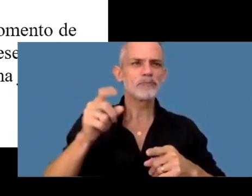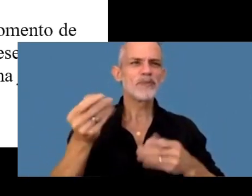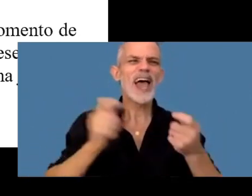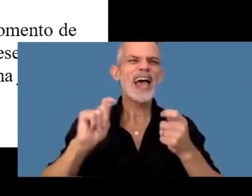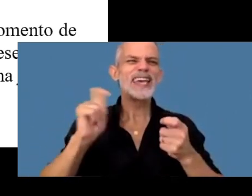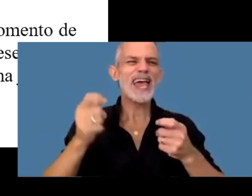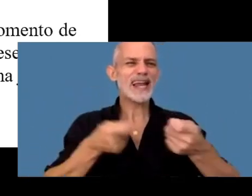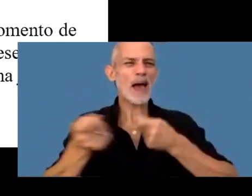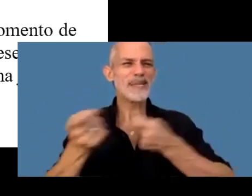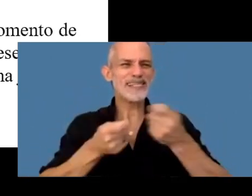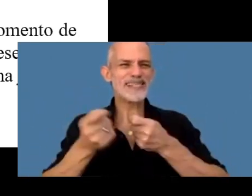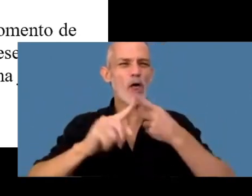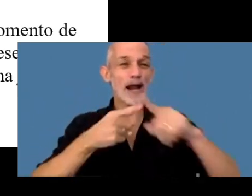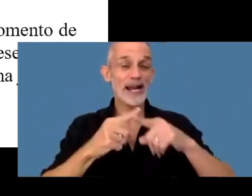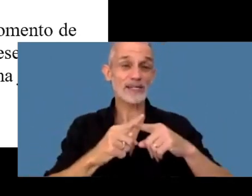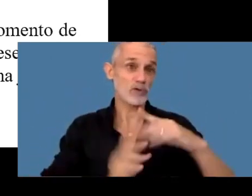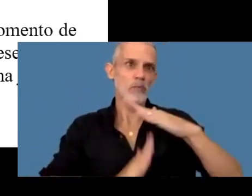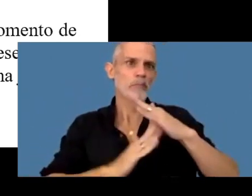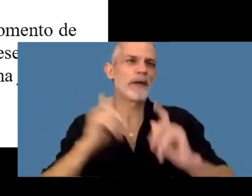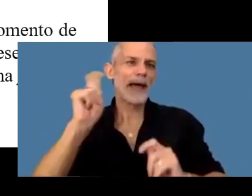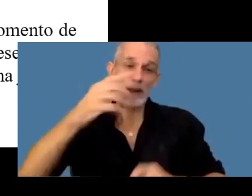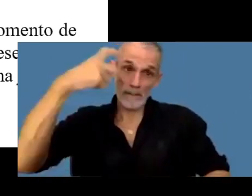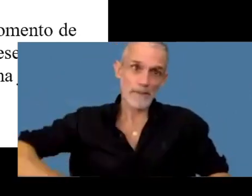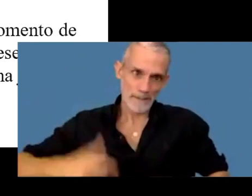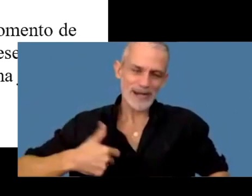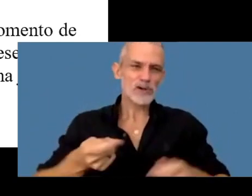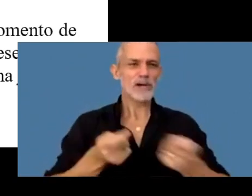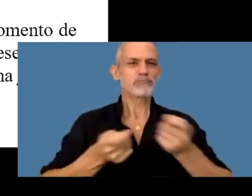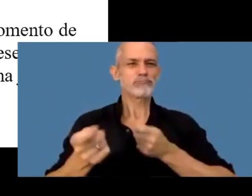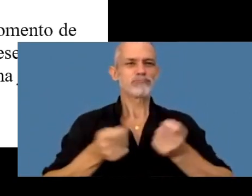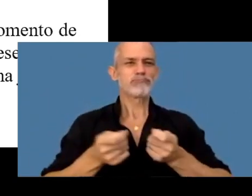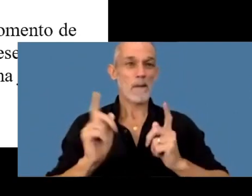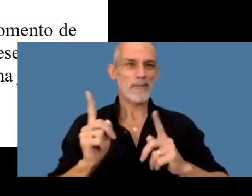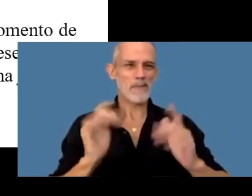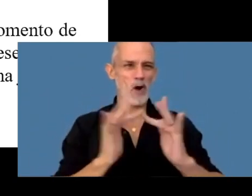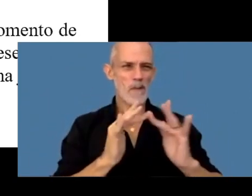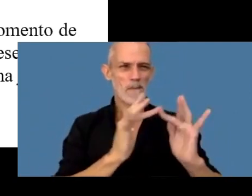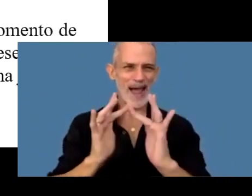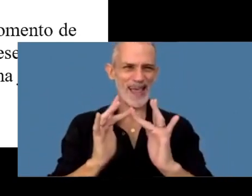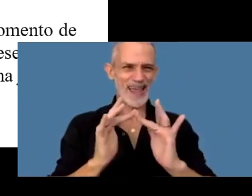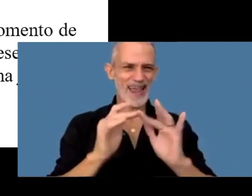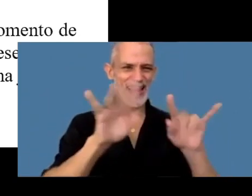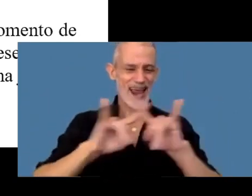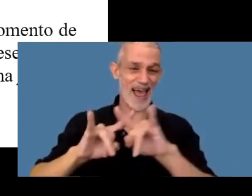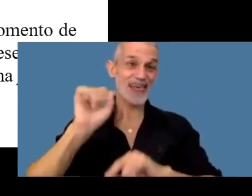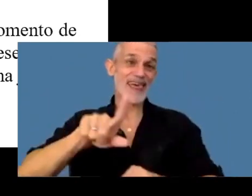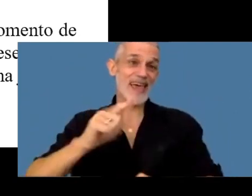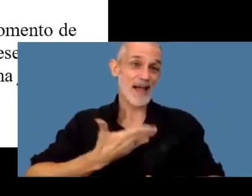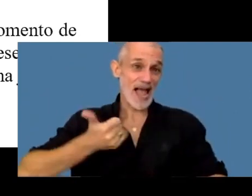por excelencia va a ser la persona que administre y la que generalmente es una persona humana